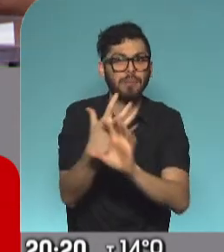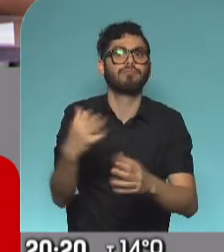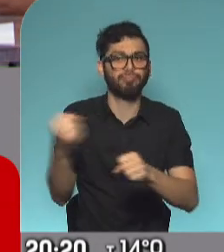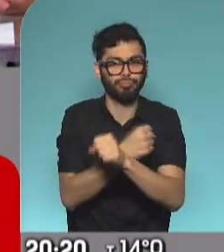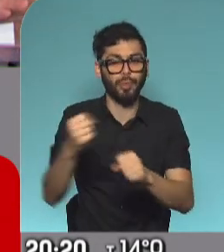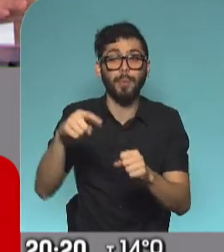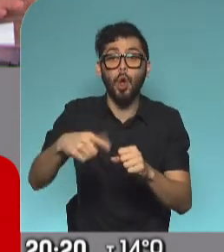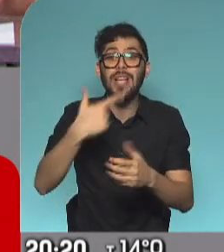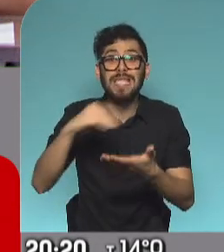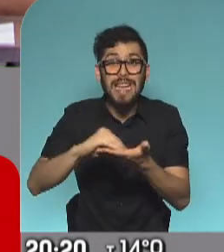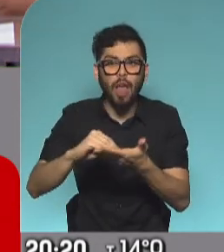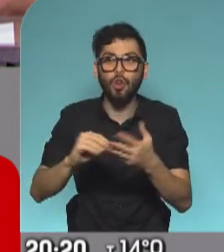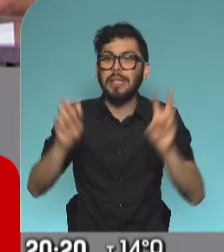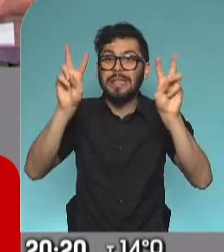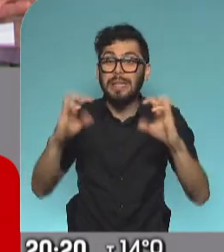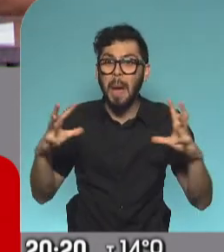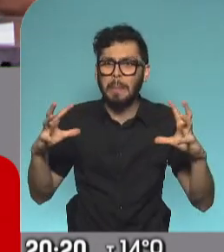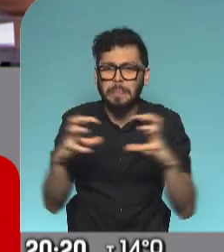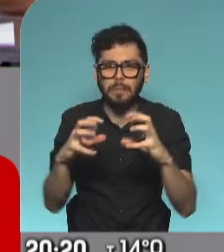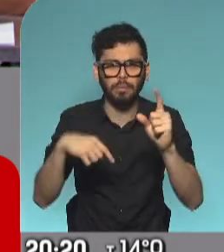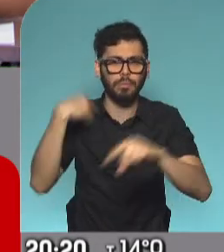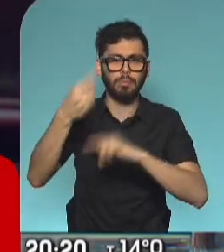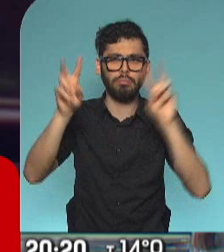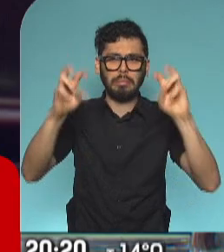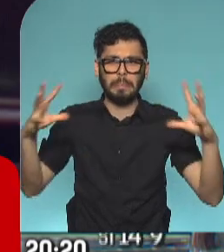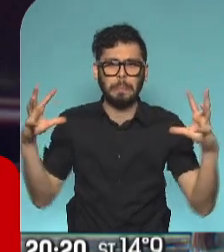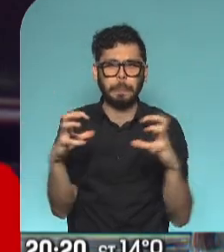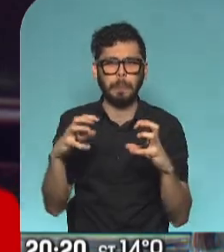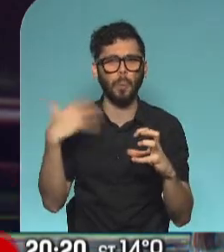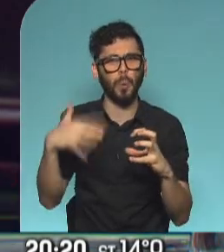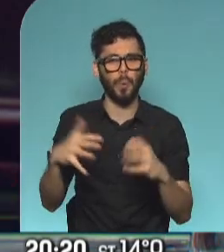Congreso para tratar ciertos temas está cada vez más tenso. Completo, Lucía. Gracias, así seguimos.